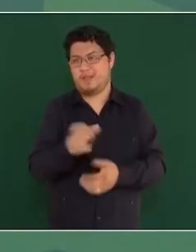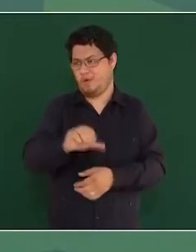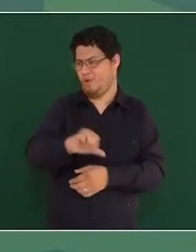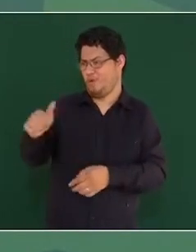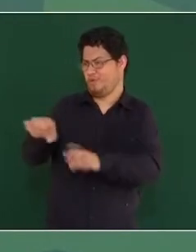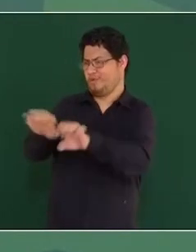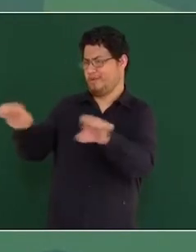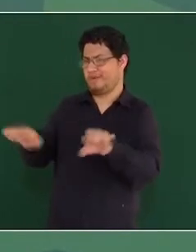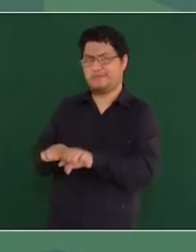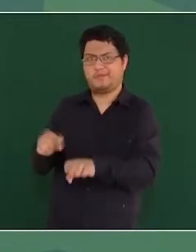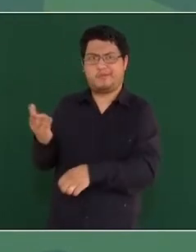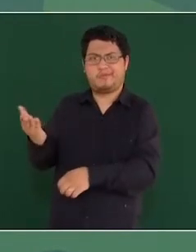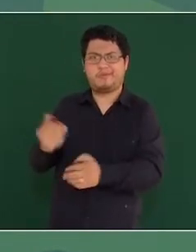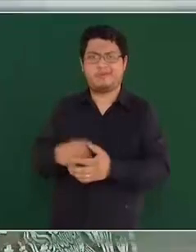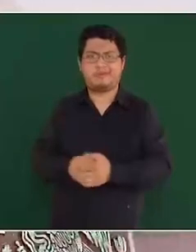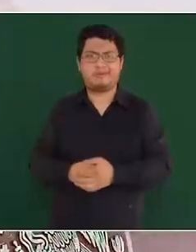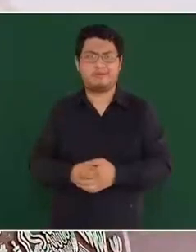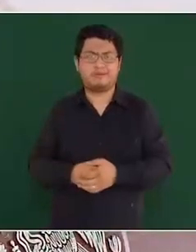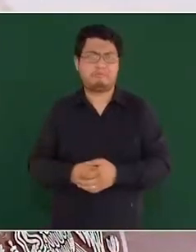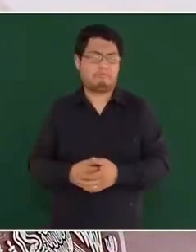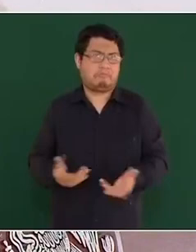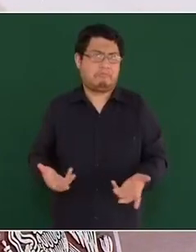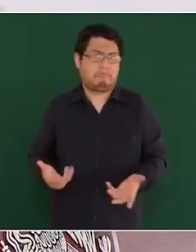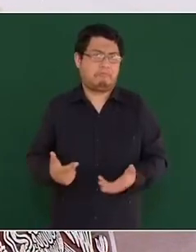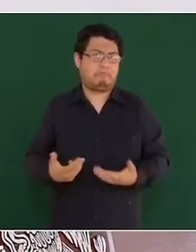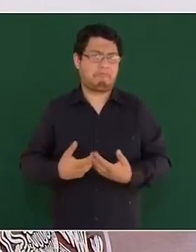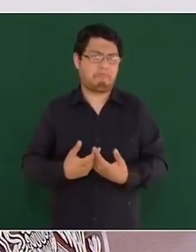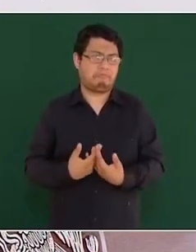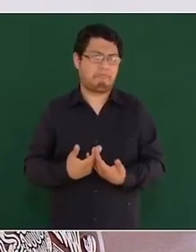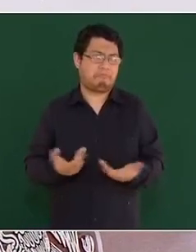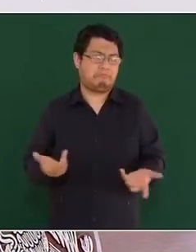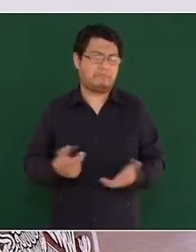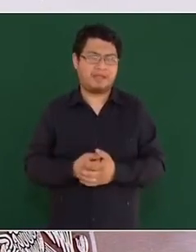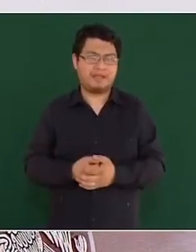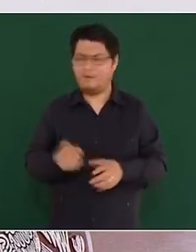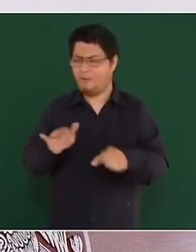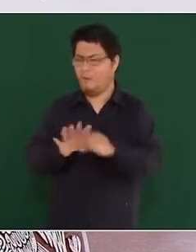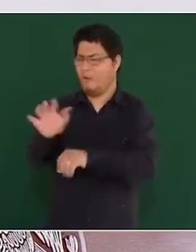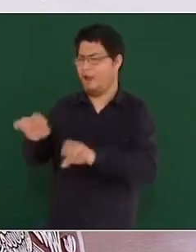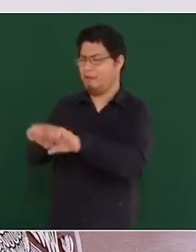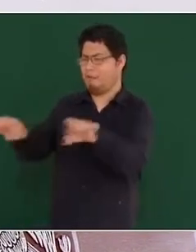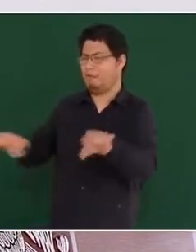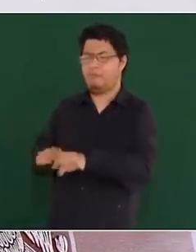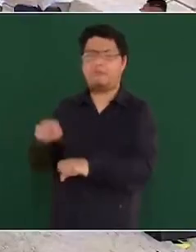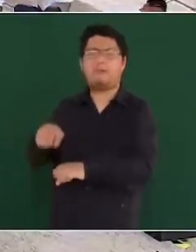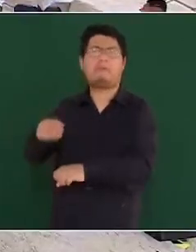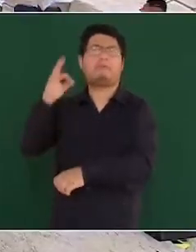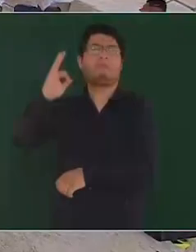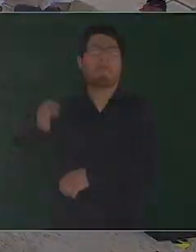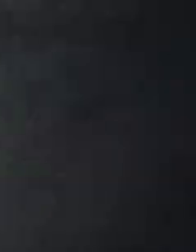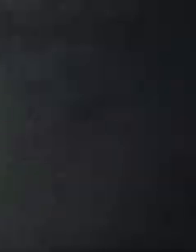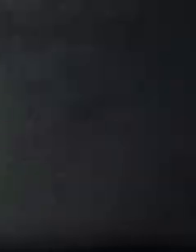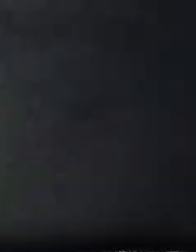partido? ¿Qué partido aceptaría?